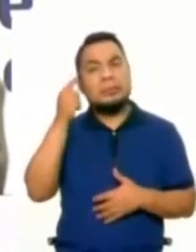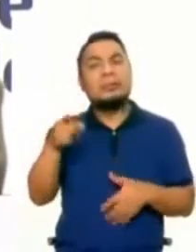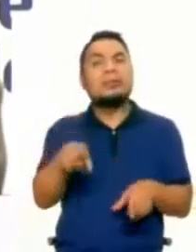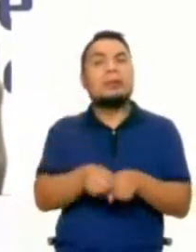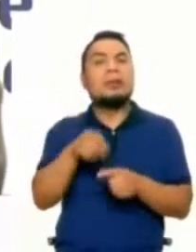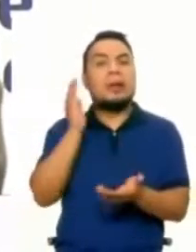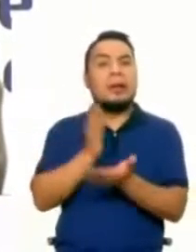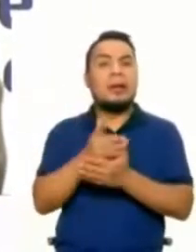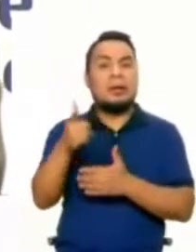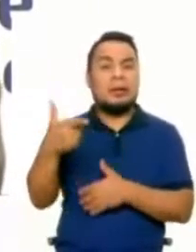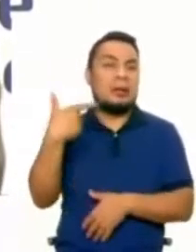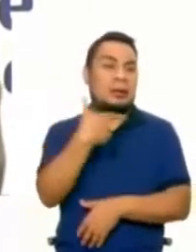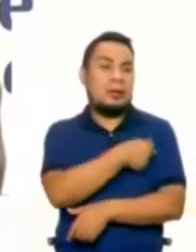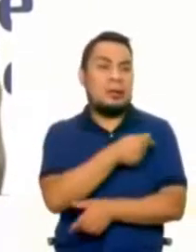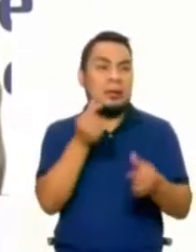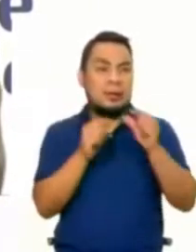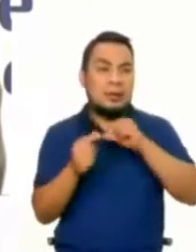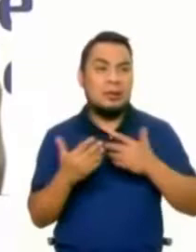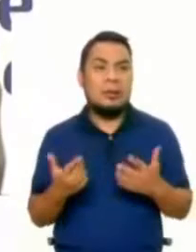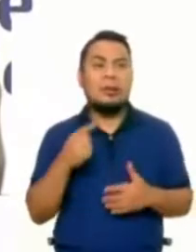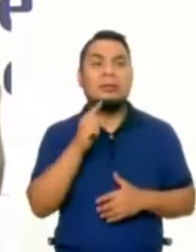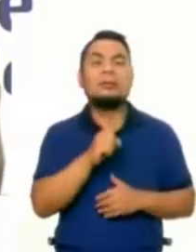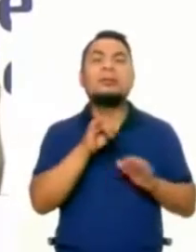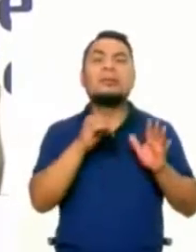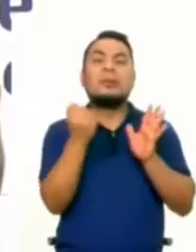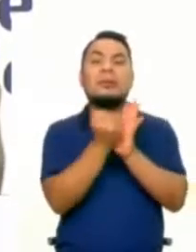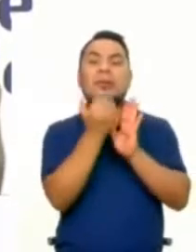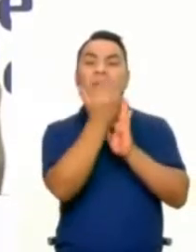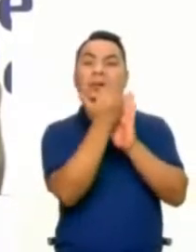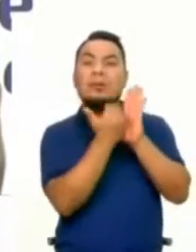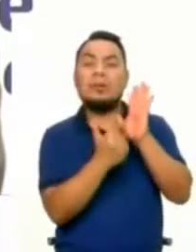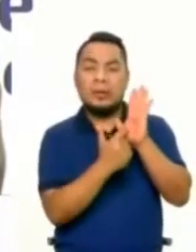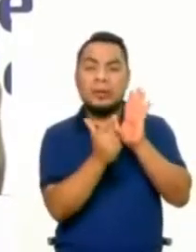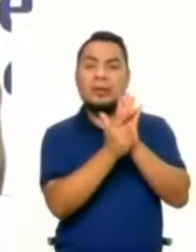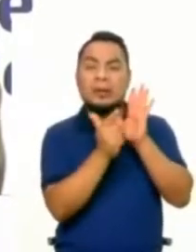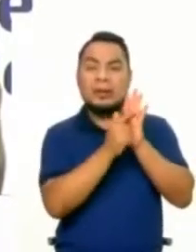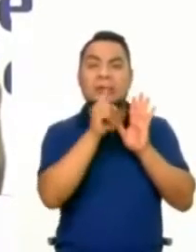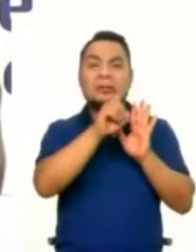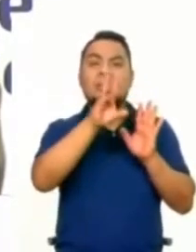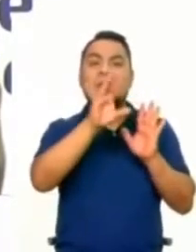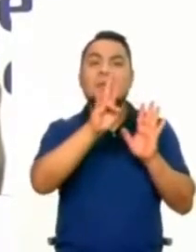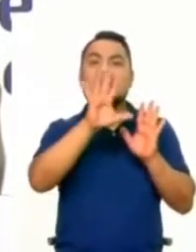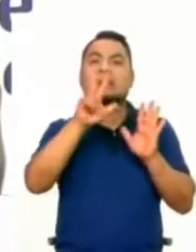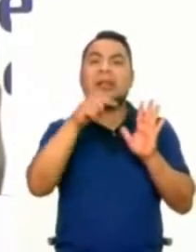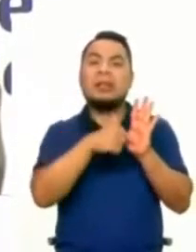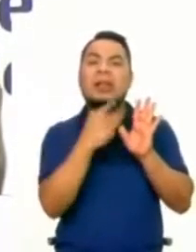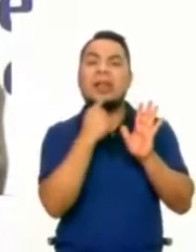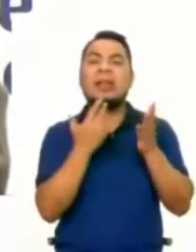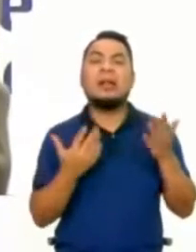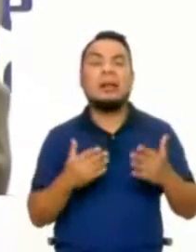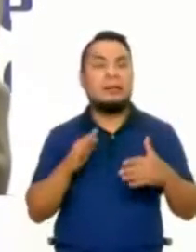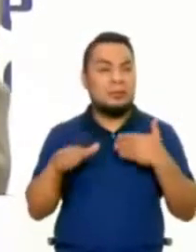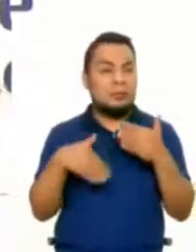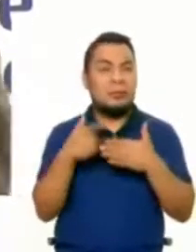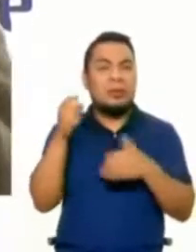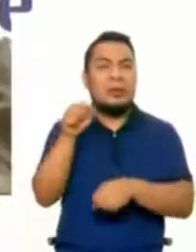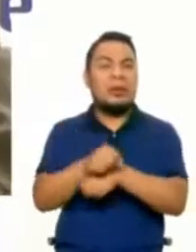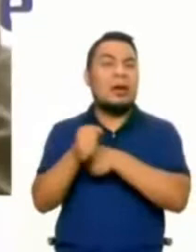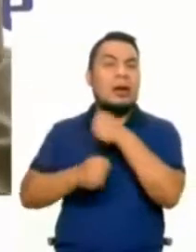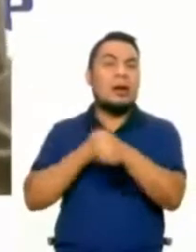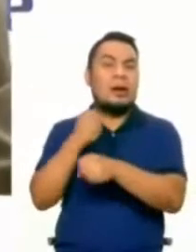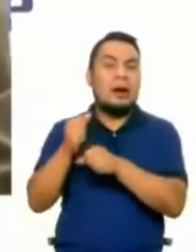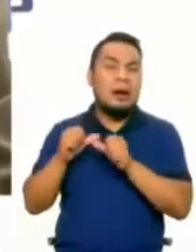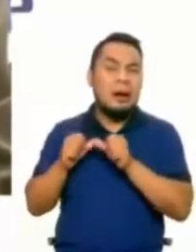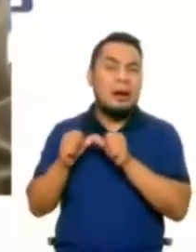el 173 y 173A, que habla de violación de menores de edad, que implica cadena perpetua. Y